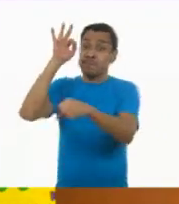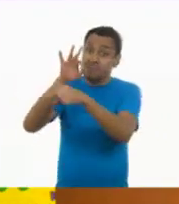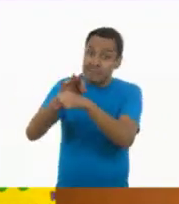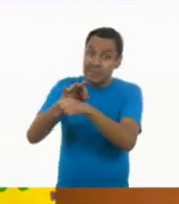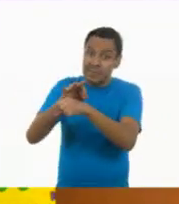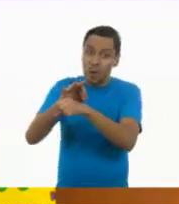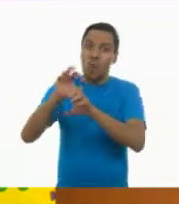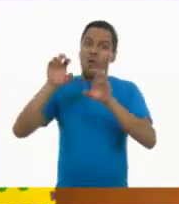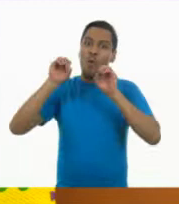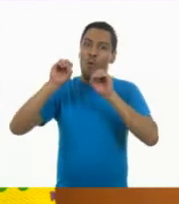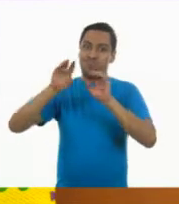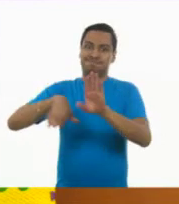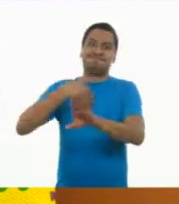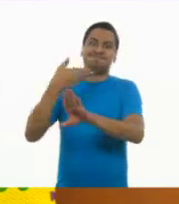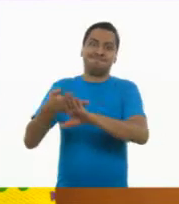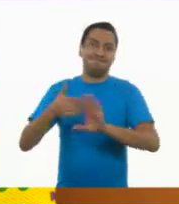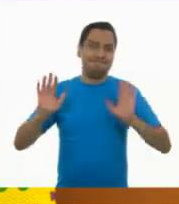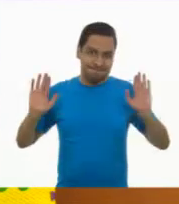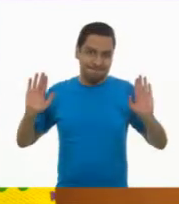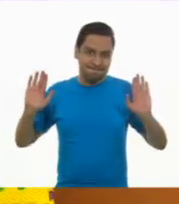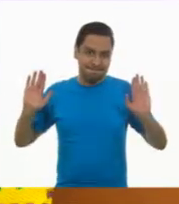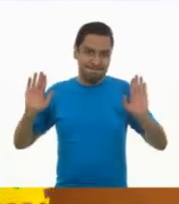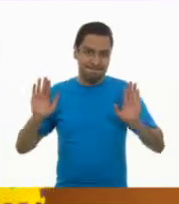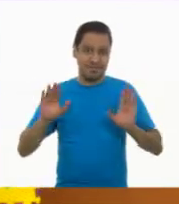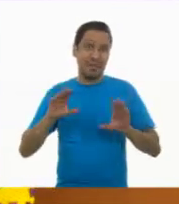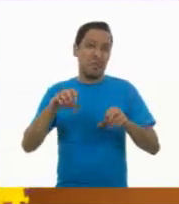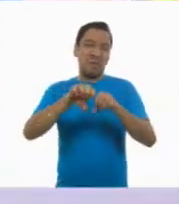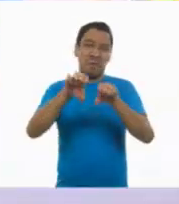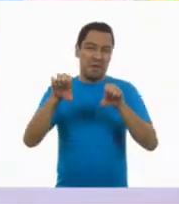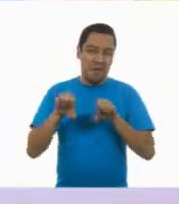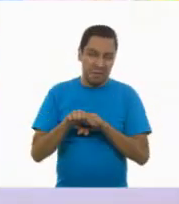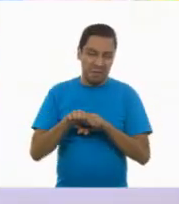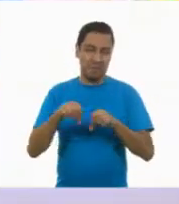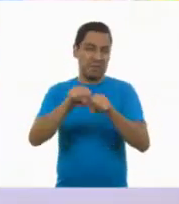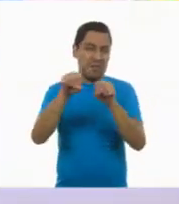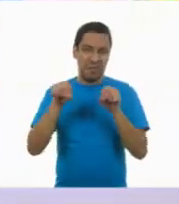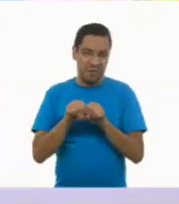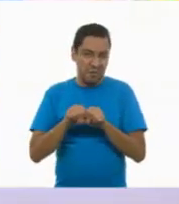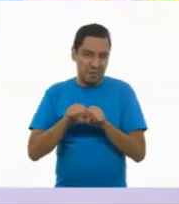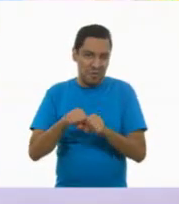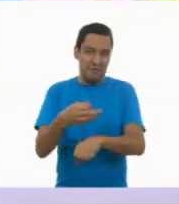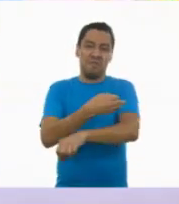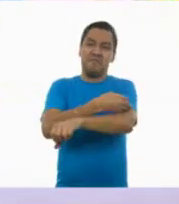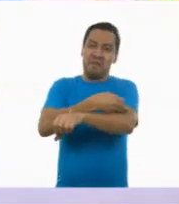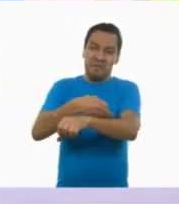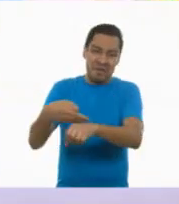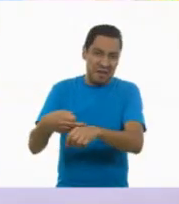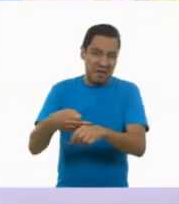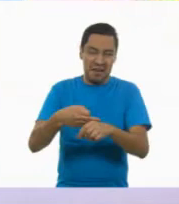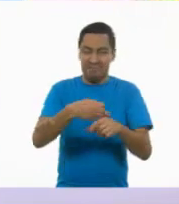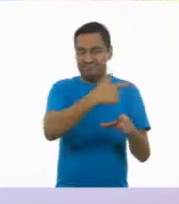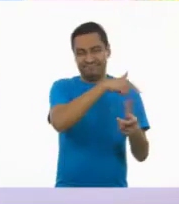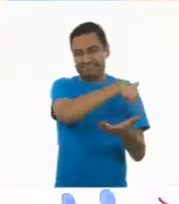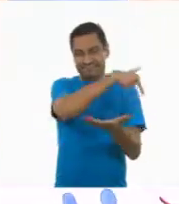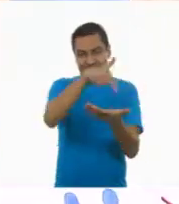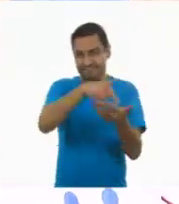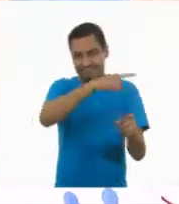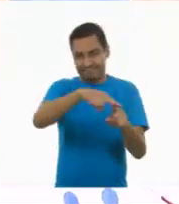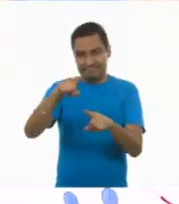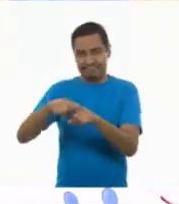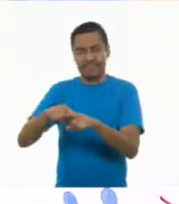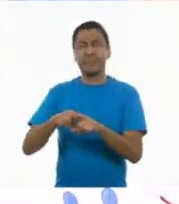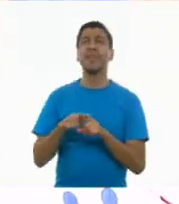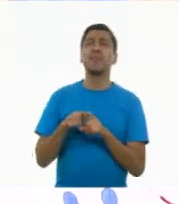todos los miembros de la familia, a todos los compañeros del salón, etcétera. ¿Podemos hablar un poco más de las decisiones en las que se